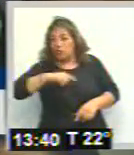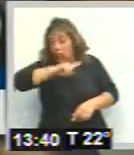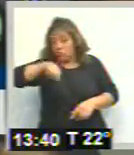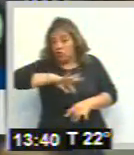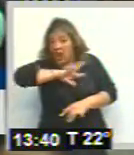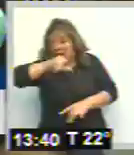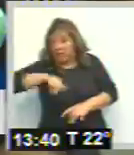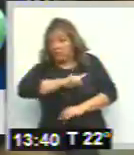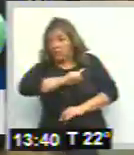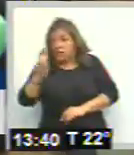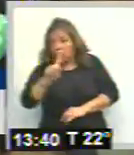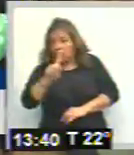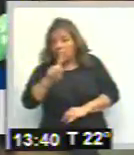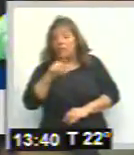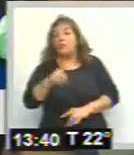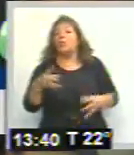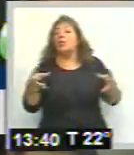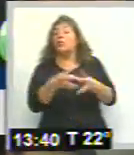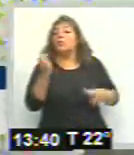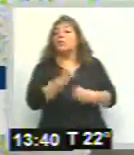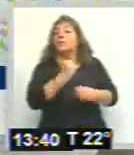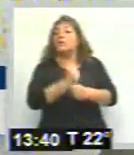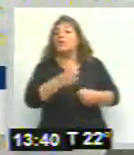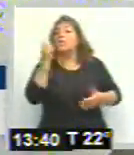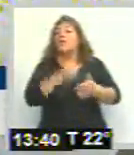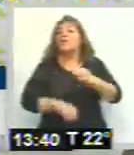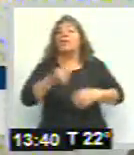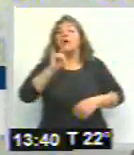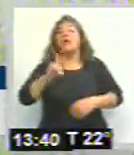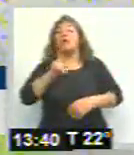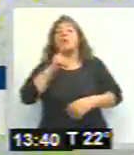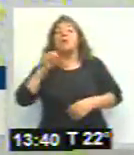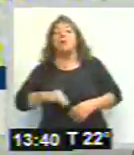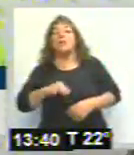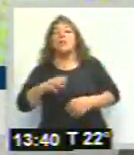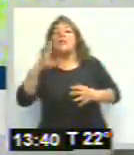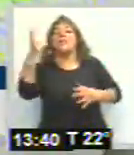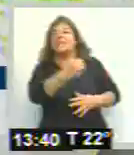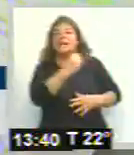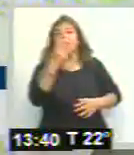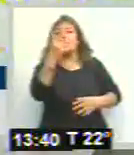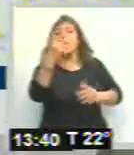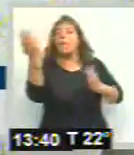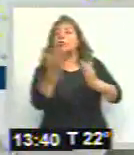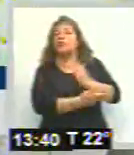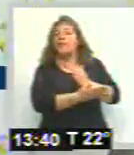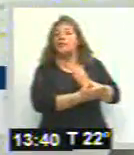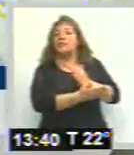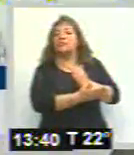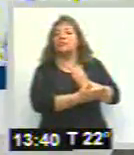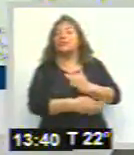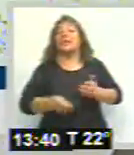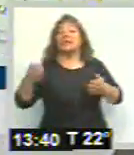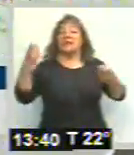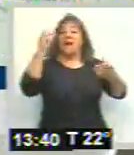les digo esto? Porque el convenio colectivo de trabajo que están por firmar la UTM junto con el Ejecutivo, le van a sacar el 2%, sean afiliados o no sean afiliados.